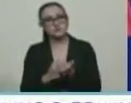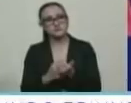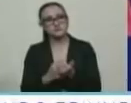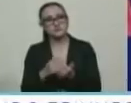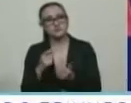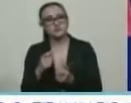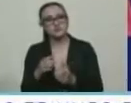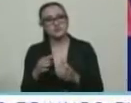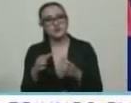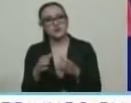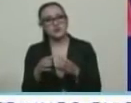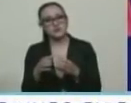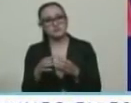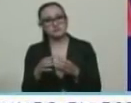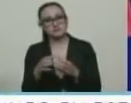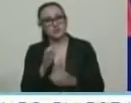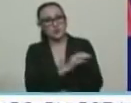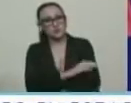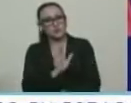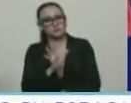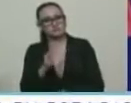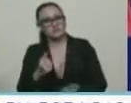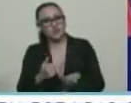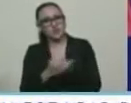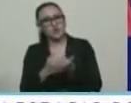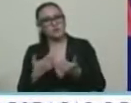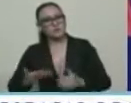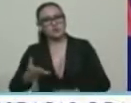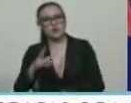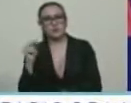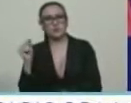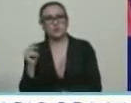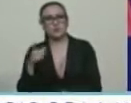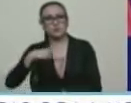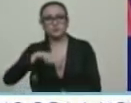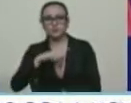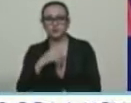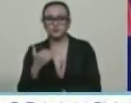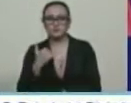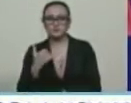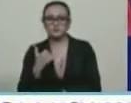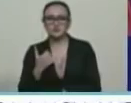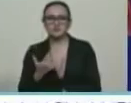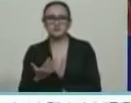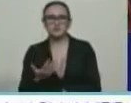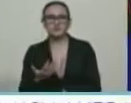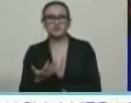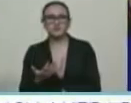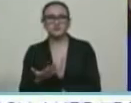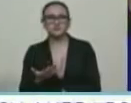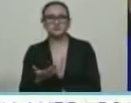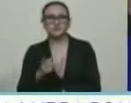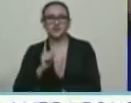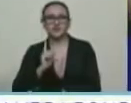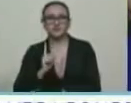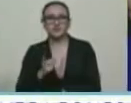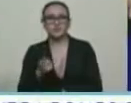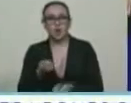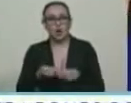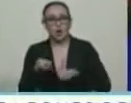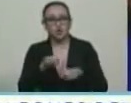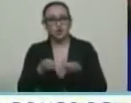oligarquía burocrática, si no vamos a ser sus juguetes. Nosotros tenemos que controlar